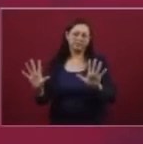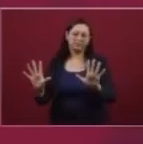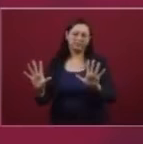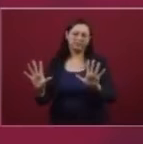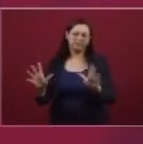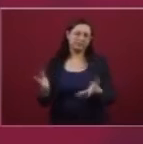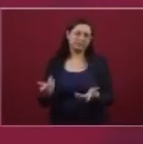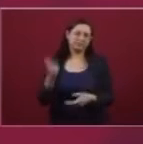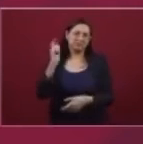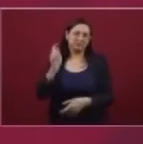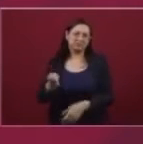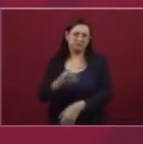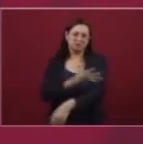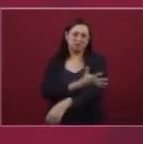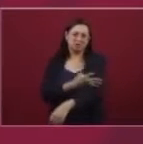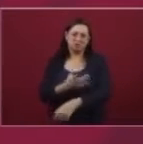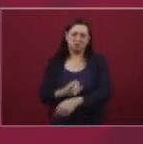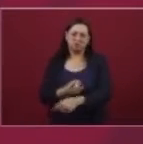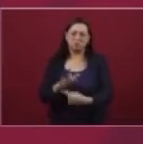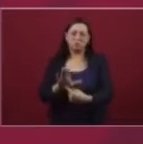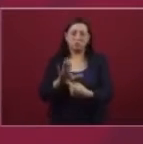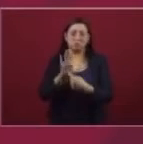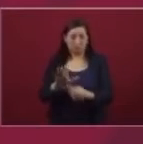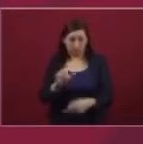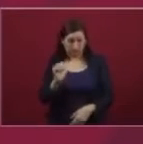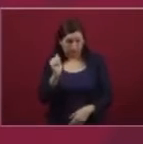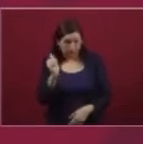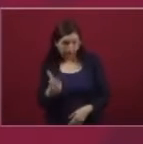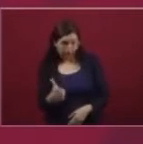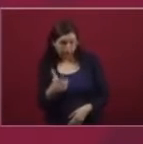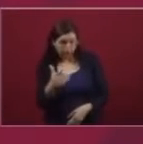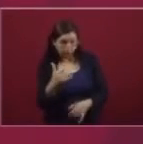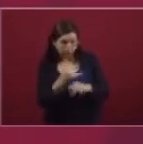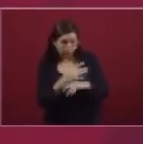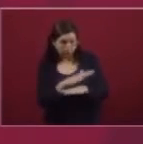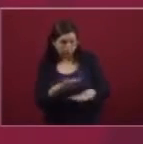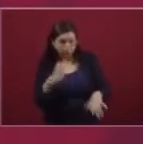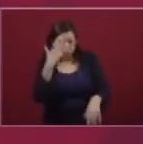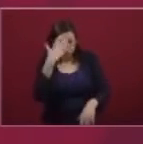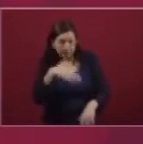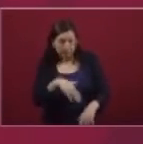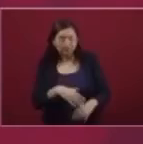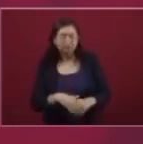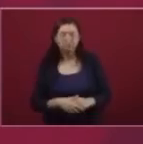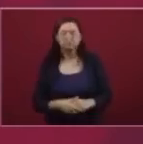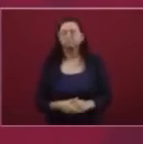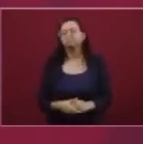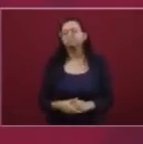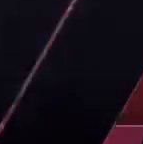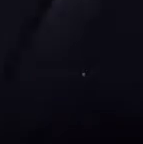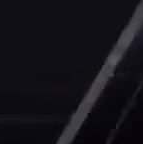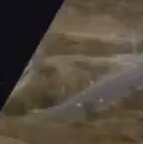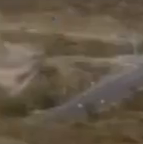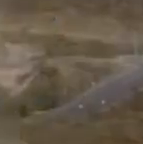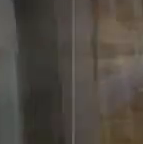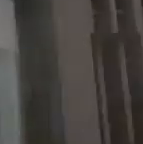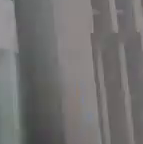Seguridad y Protección Ciudadana. Los señalados desmintieron tales hechos y criticaron las acusaciones.